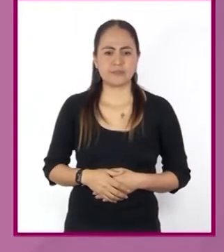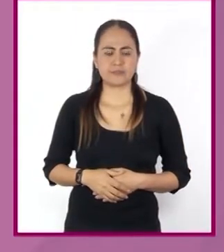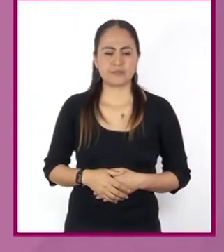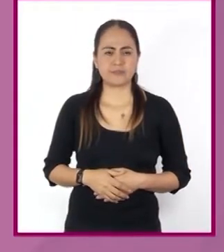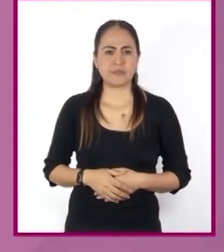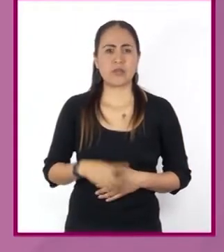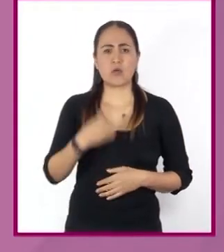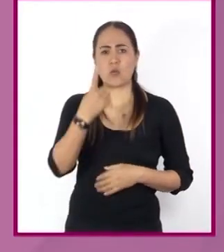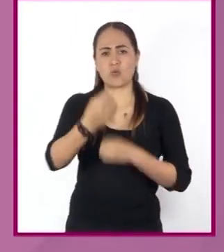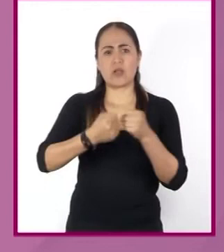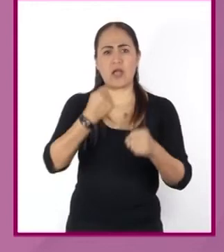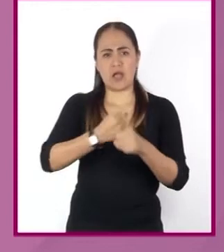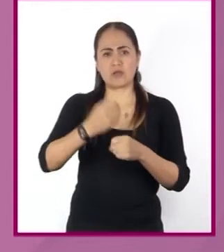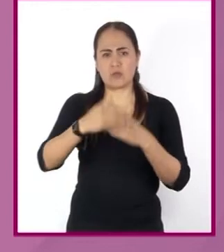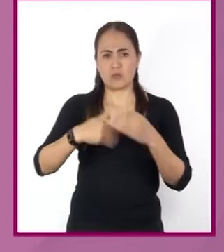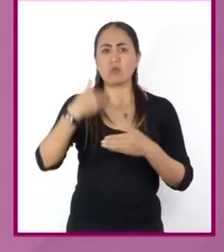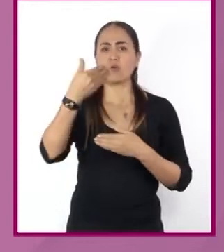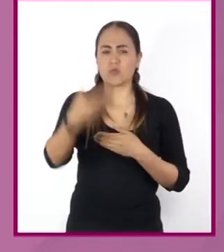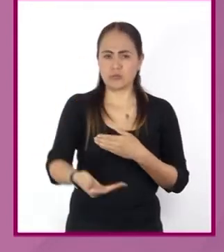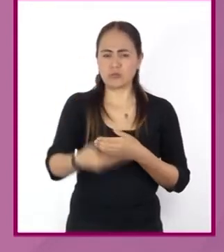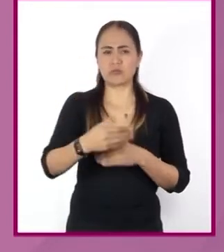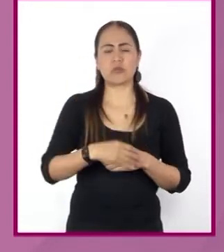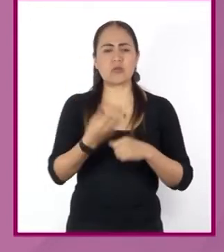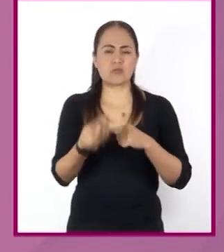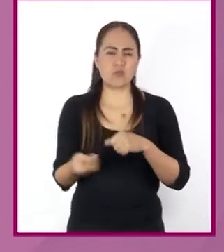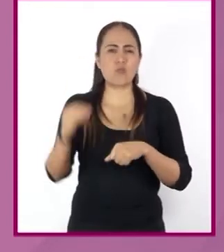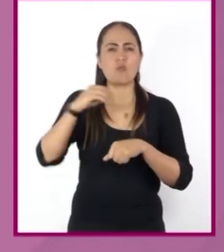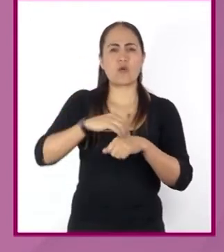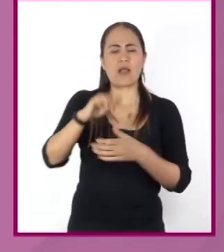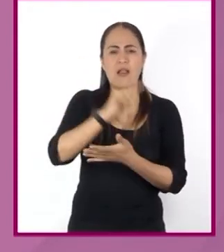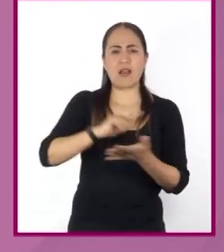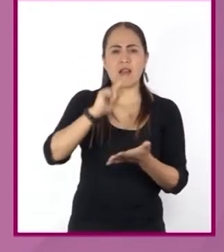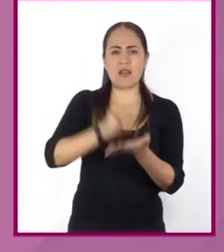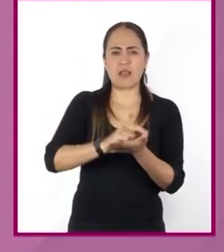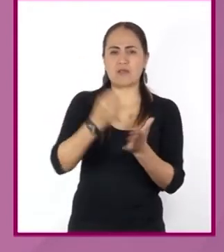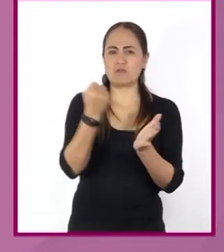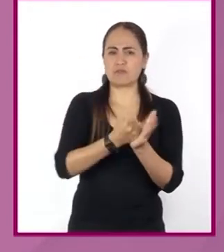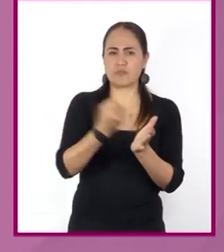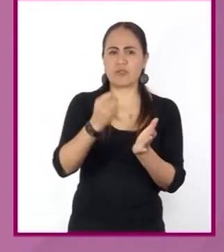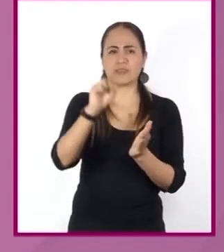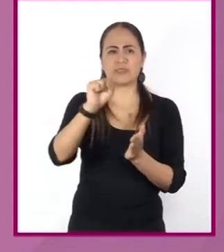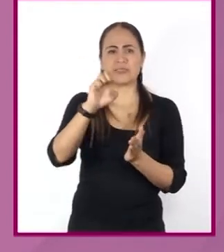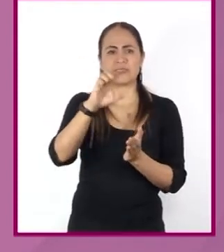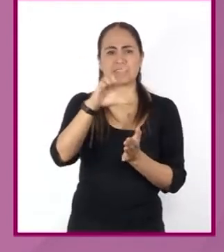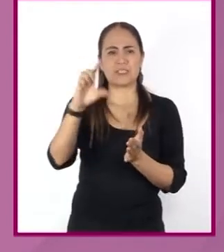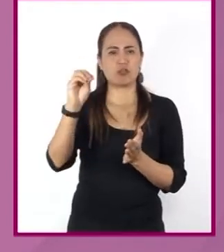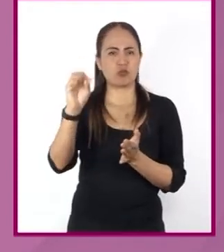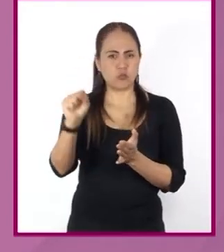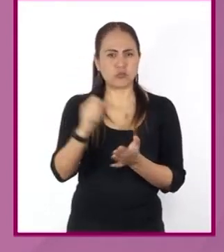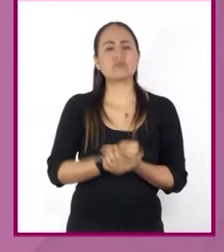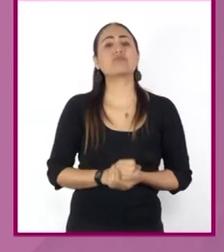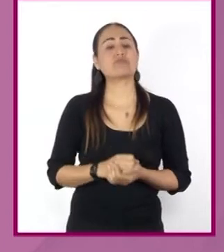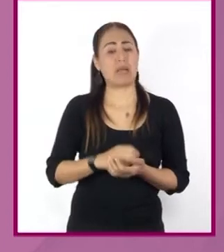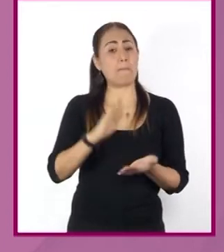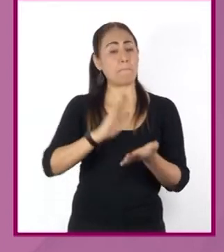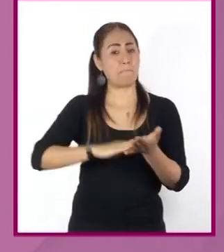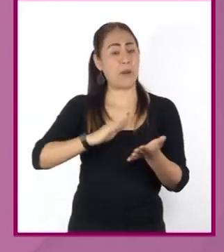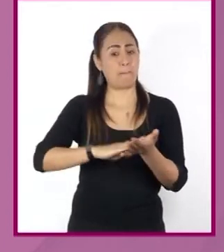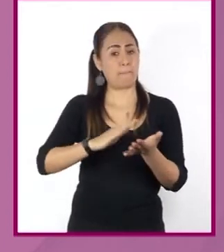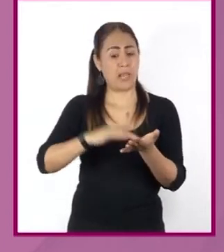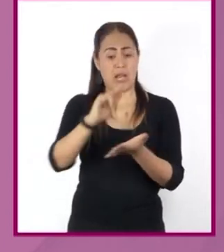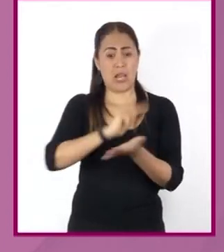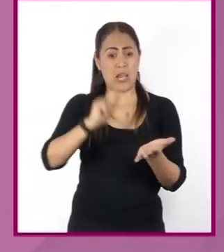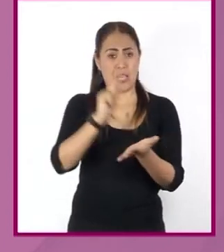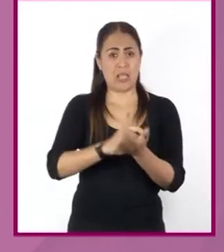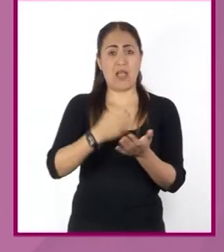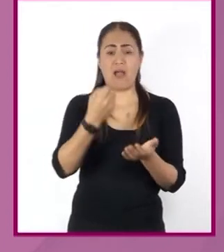Al año siguiente, se implementó la ley de sellos, es decir, la exigencia de sellar los documentos legales